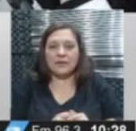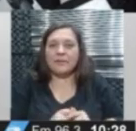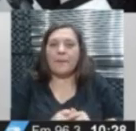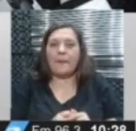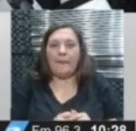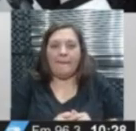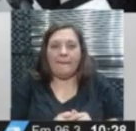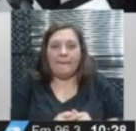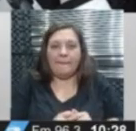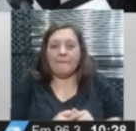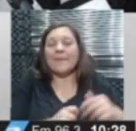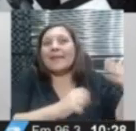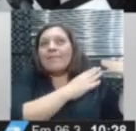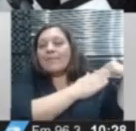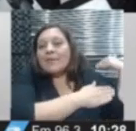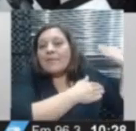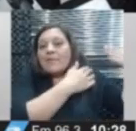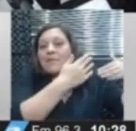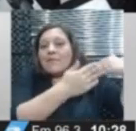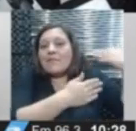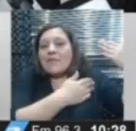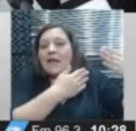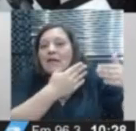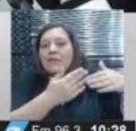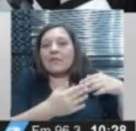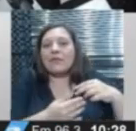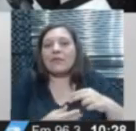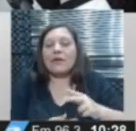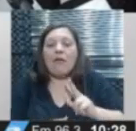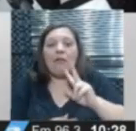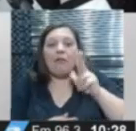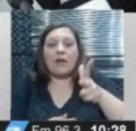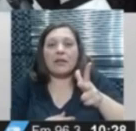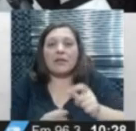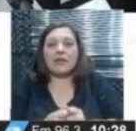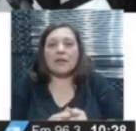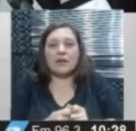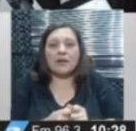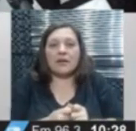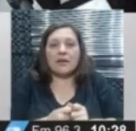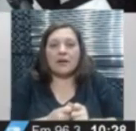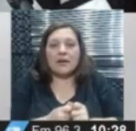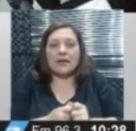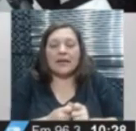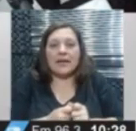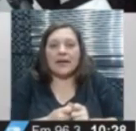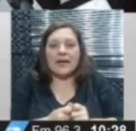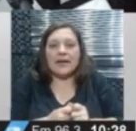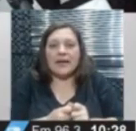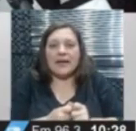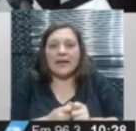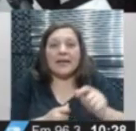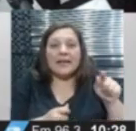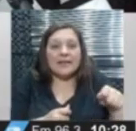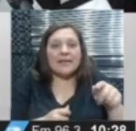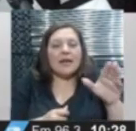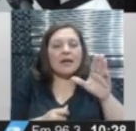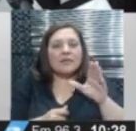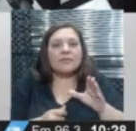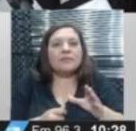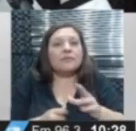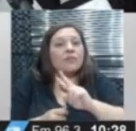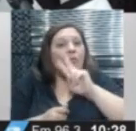la la historia la opacó y